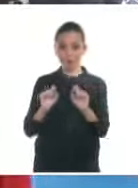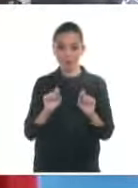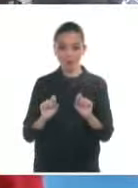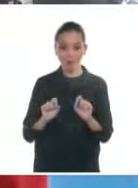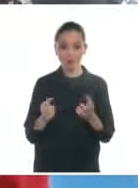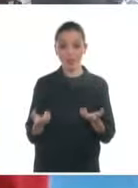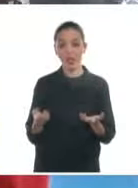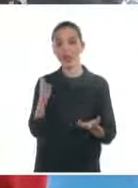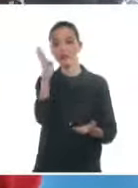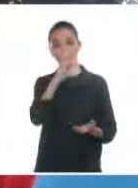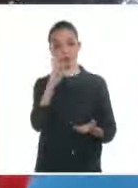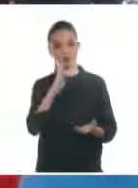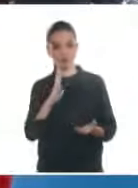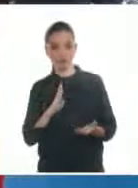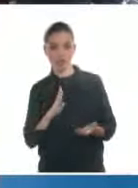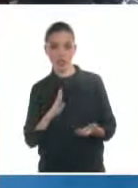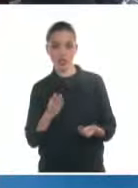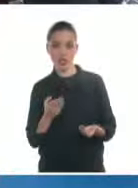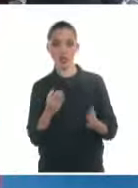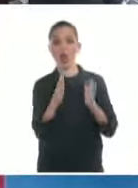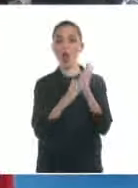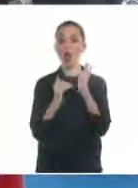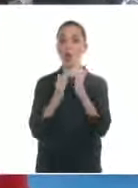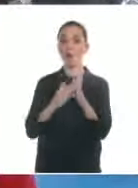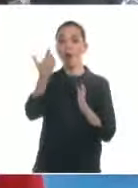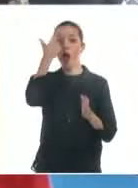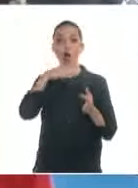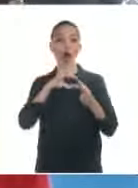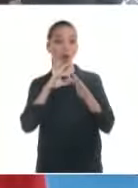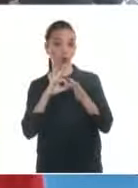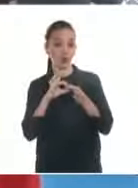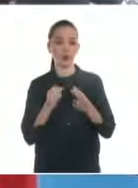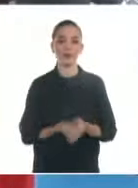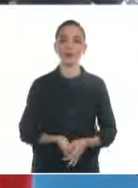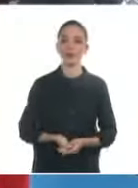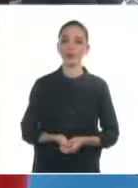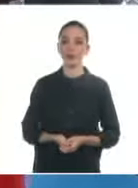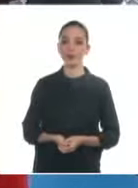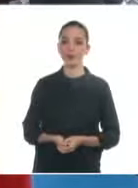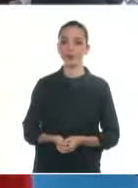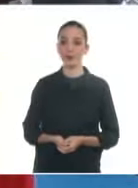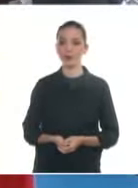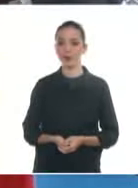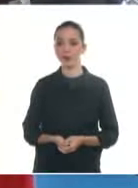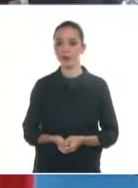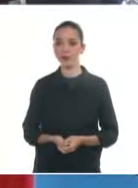previsto participar en el Panamericano Adulto, que se va a celebrar en mayo. Y